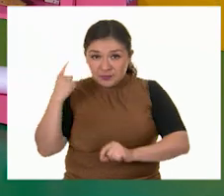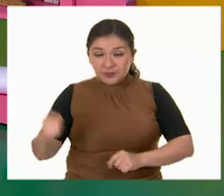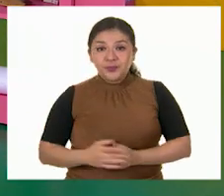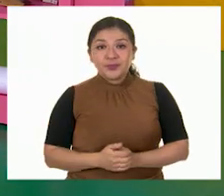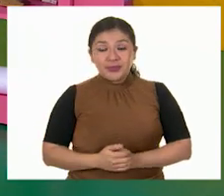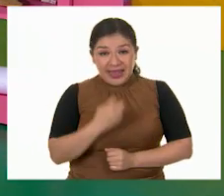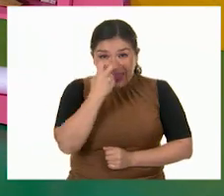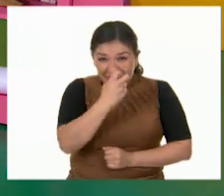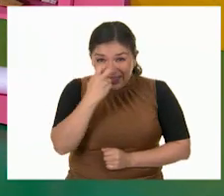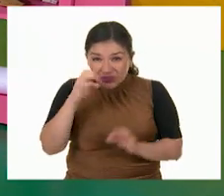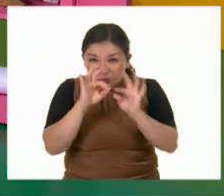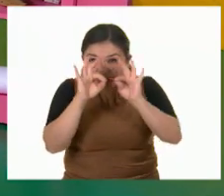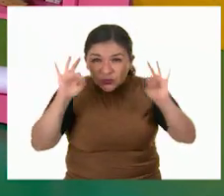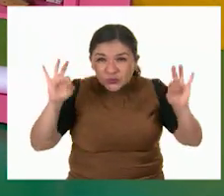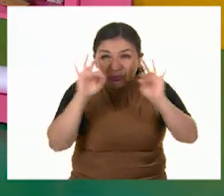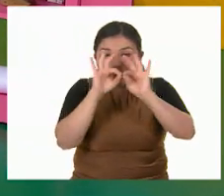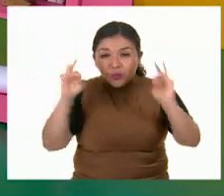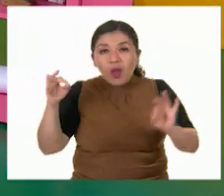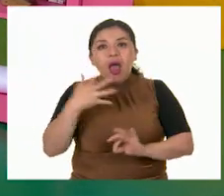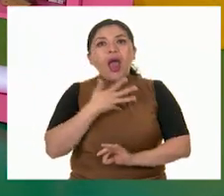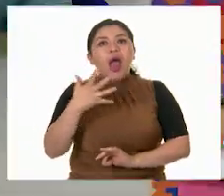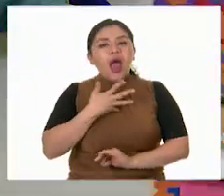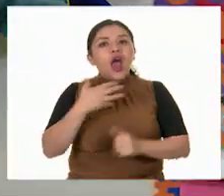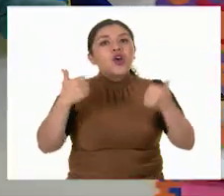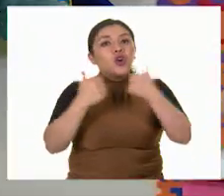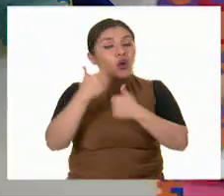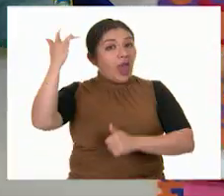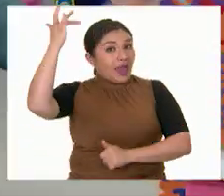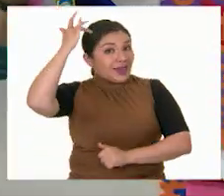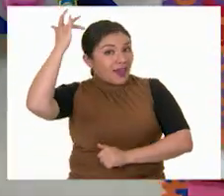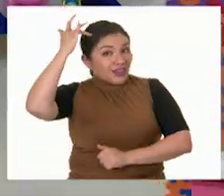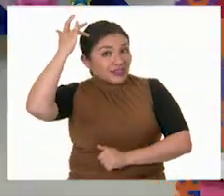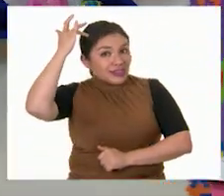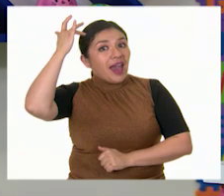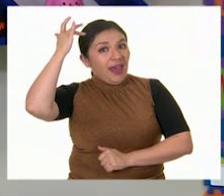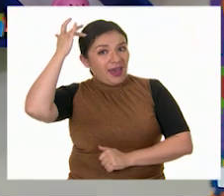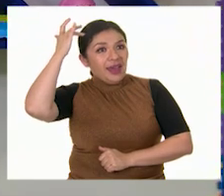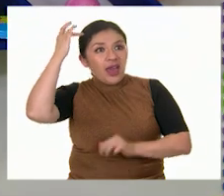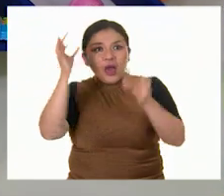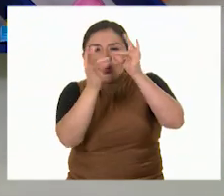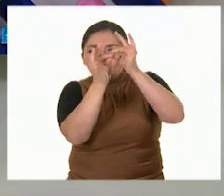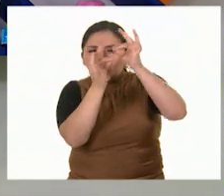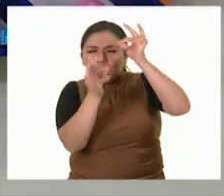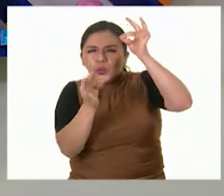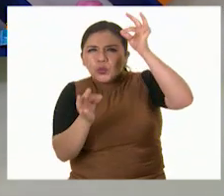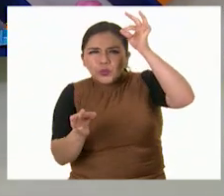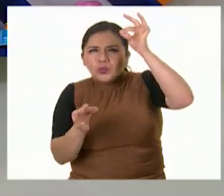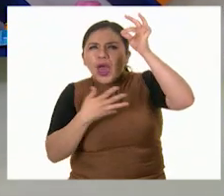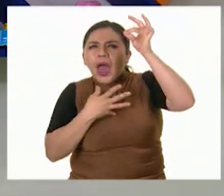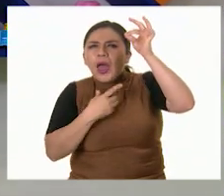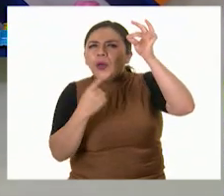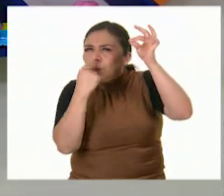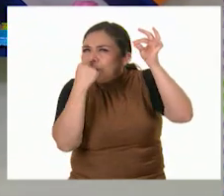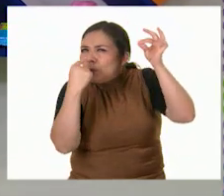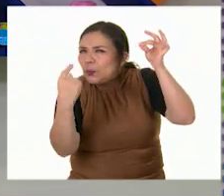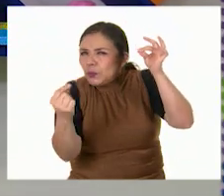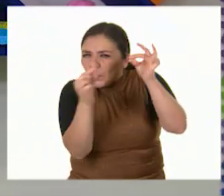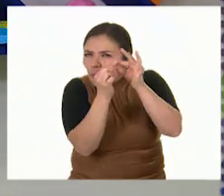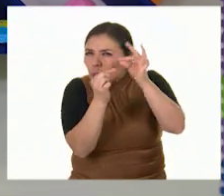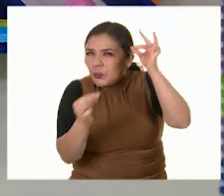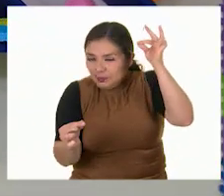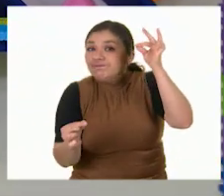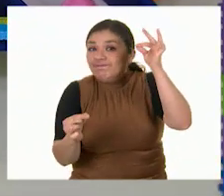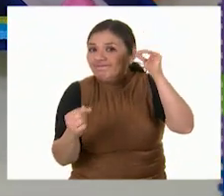estos alfileres van a tener una cabecita y aparte en la parte de abajo van a tener un piquito. ¿Y qué